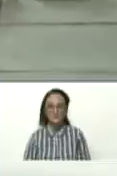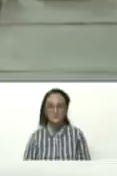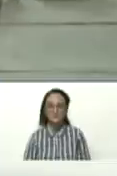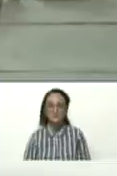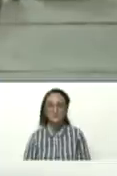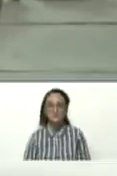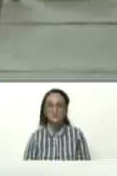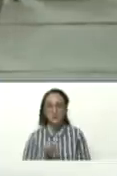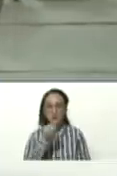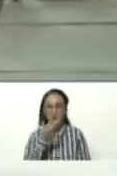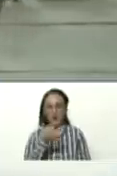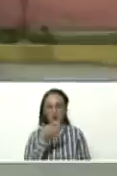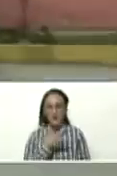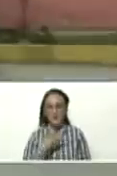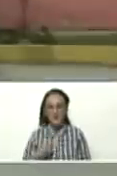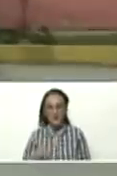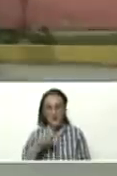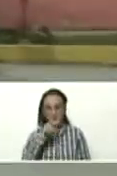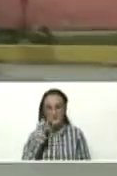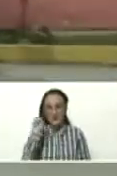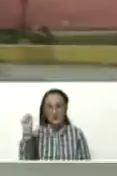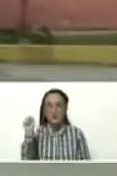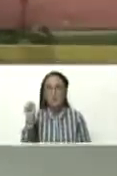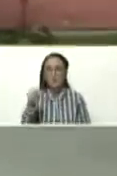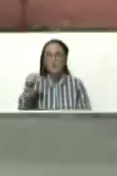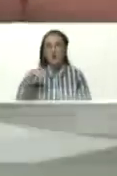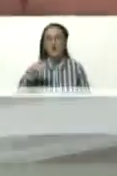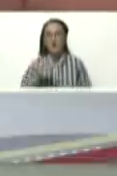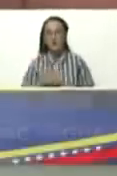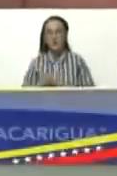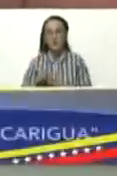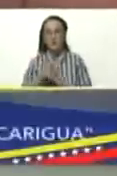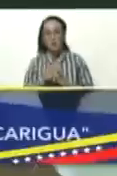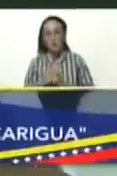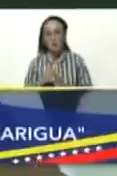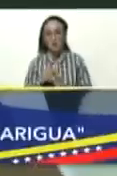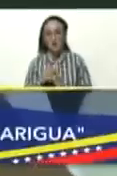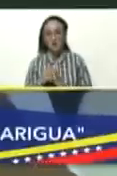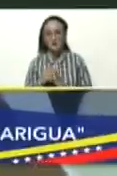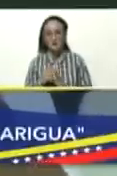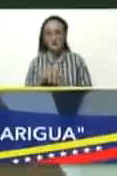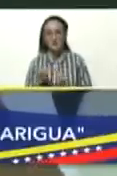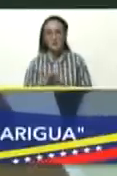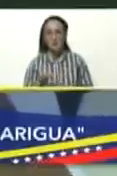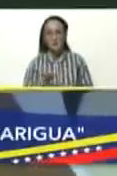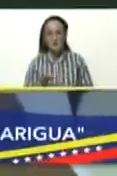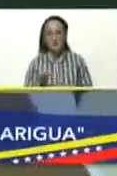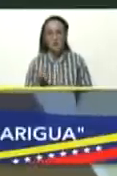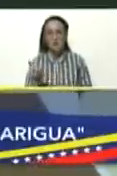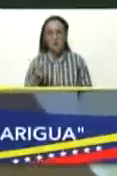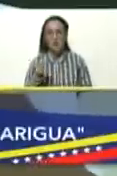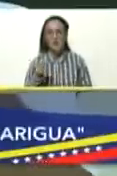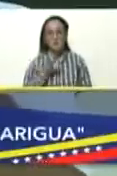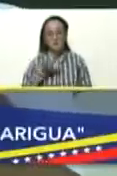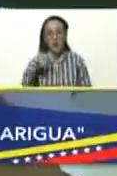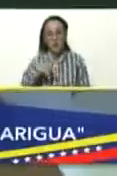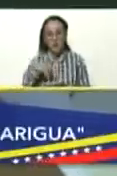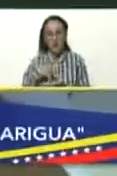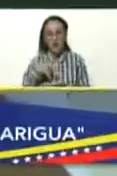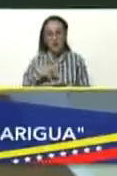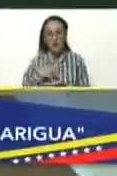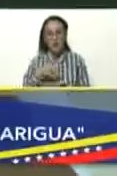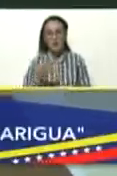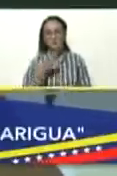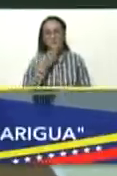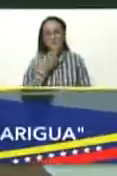Muy buenas tardes, presidente Nicolás Maduro. Desde acá, desde la comuna Guerreras de Tacarigua, municipio Guacara, estado Carabobo, le damos